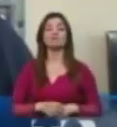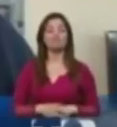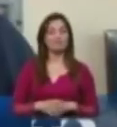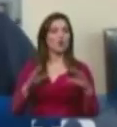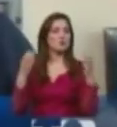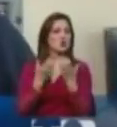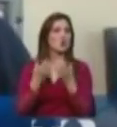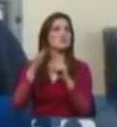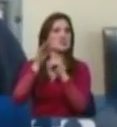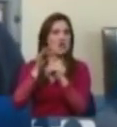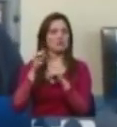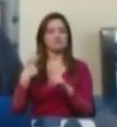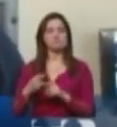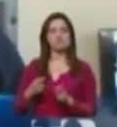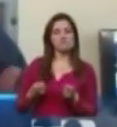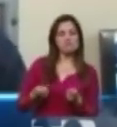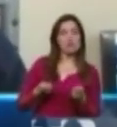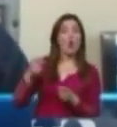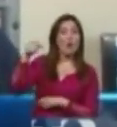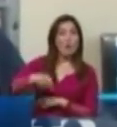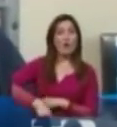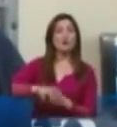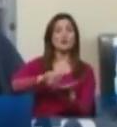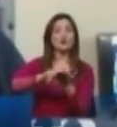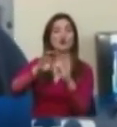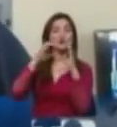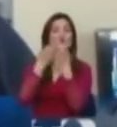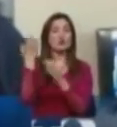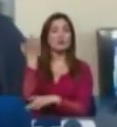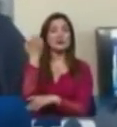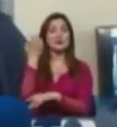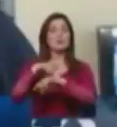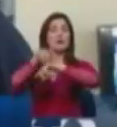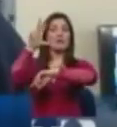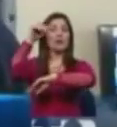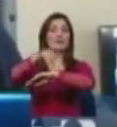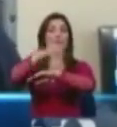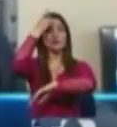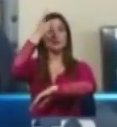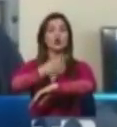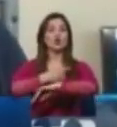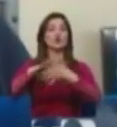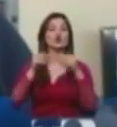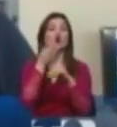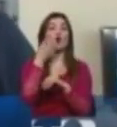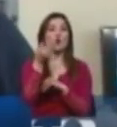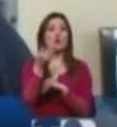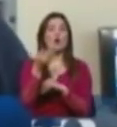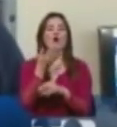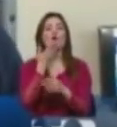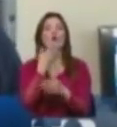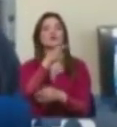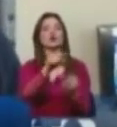una comisión, la misma que el día de hoy en la reunión del COE de las 3 de la tarde ya va a tener una alternativa para ver cómo vamos a